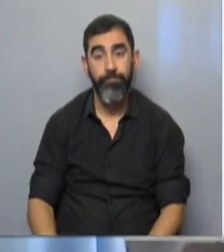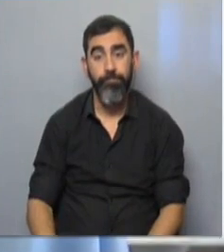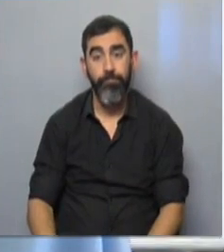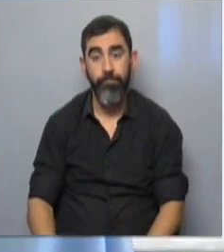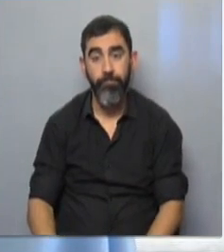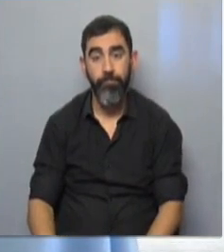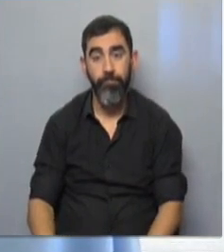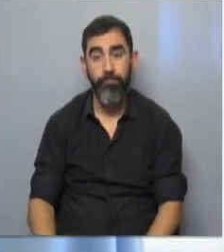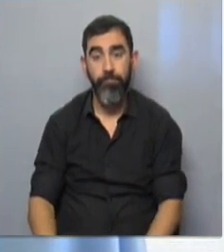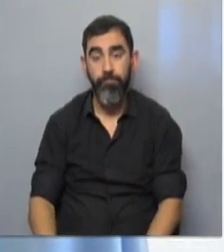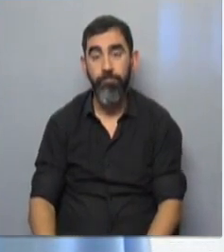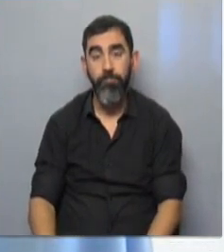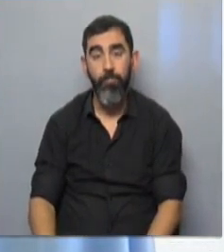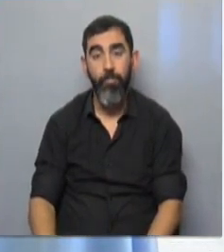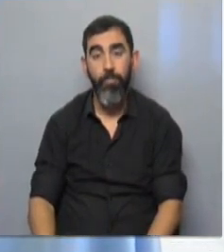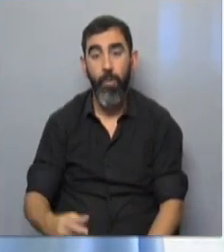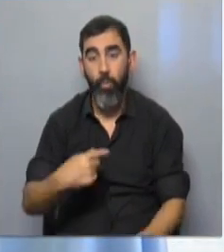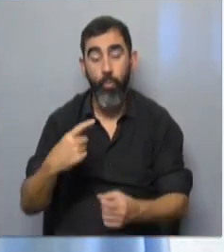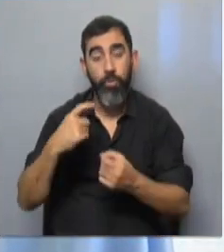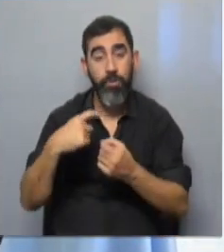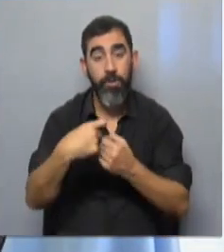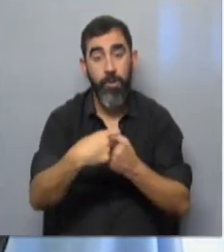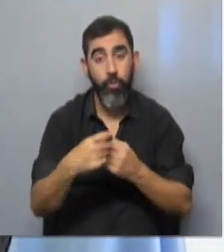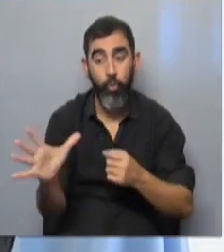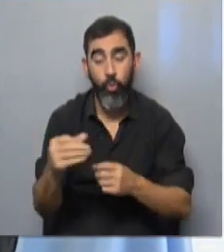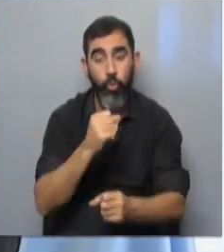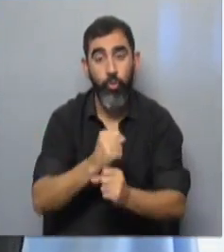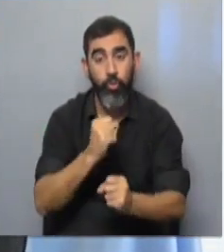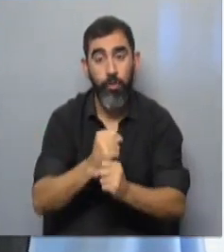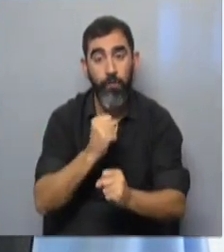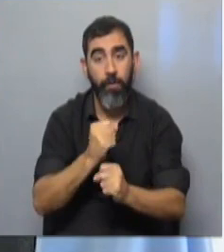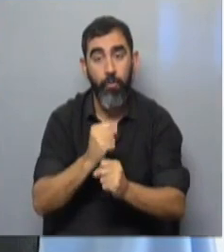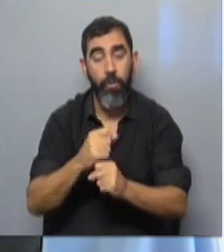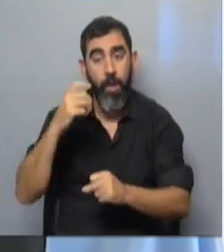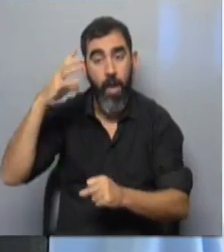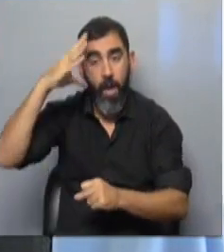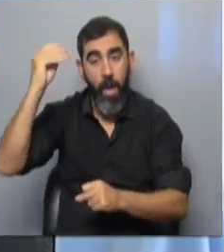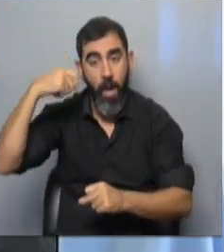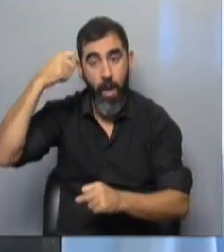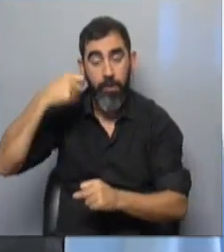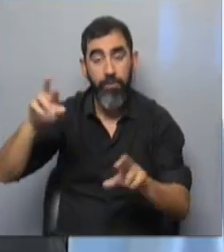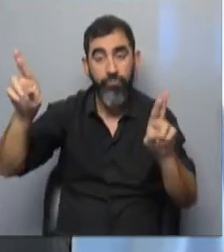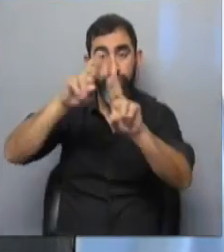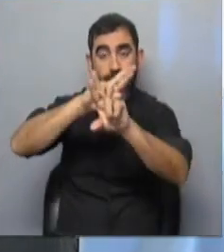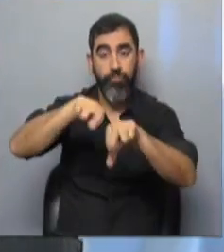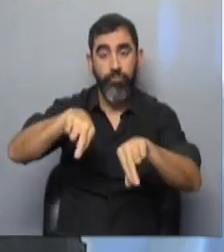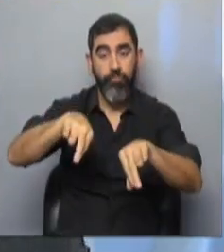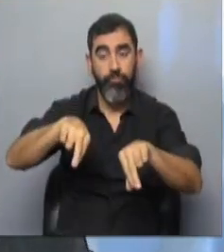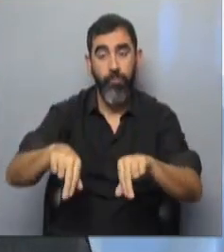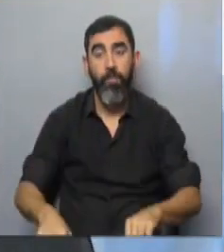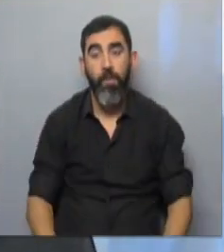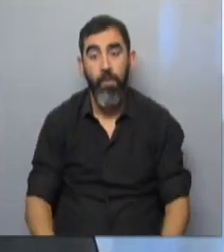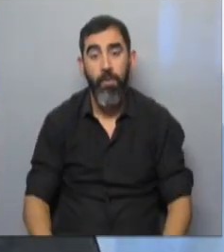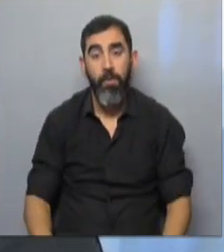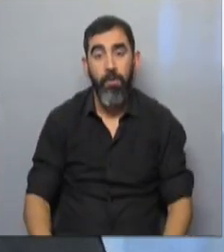Expresar por parte de nuestro sindicato, todos los trabajadores y trabajadoras de Antel, el rechazo profundo